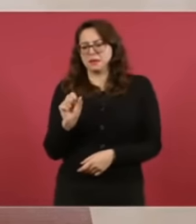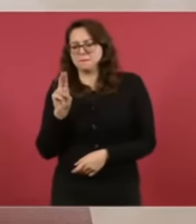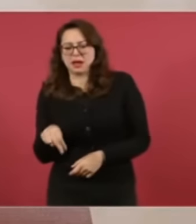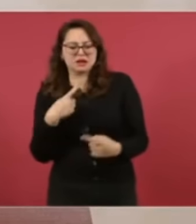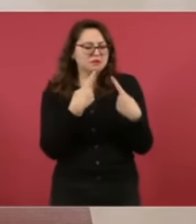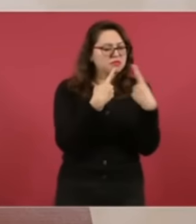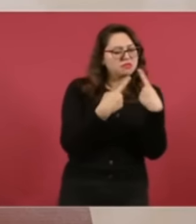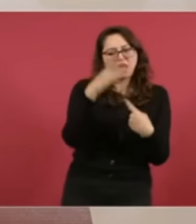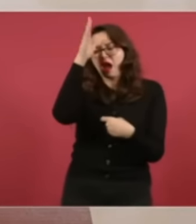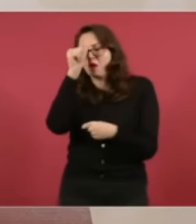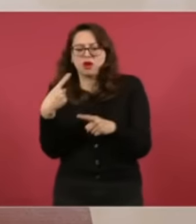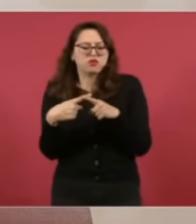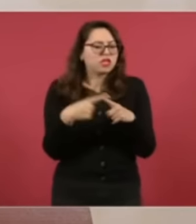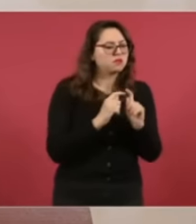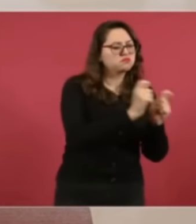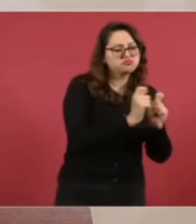las notarías,